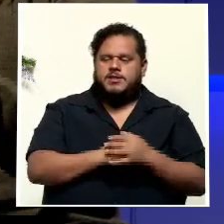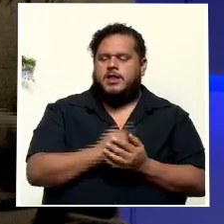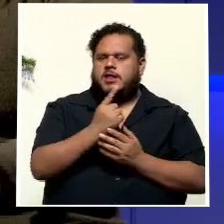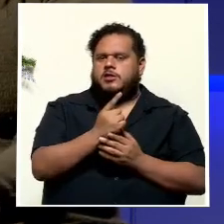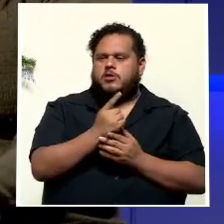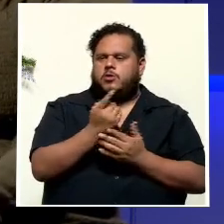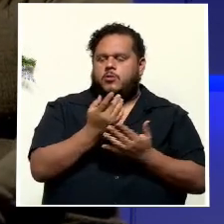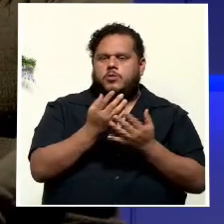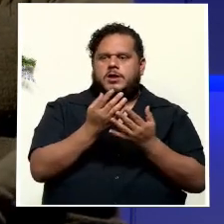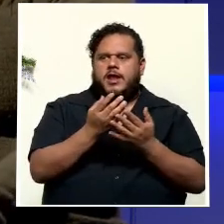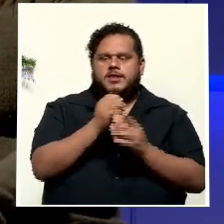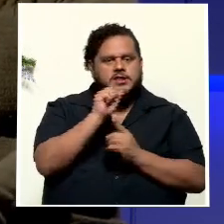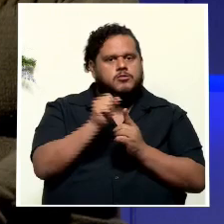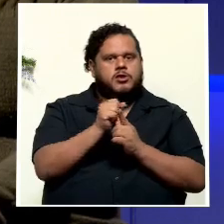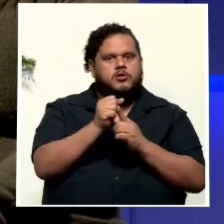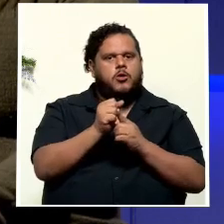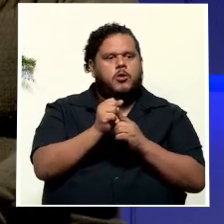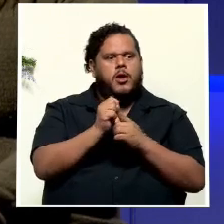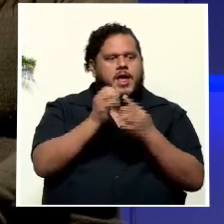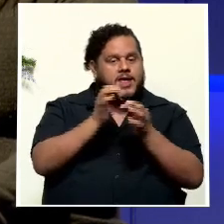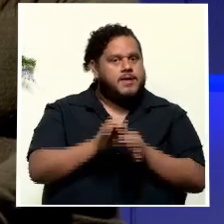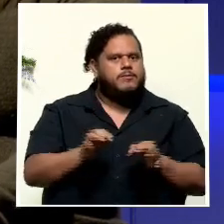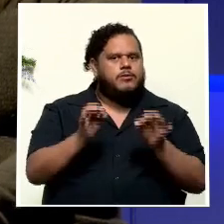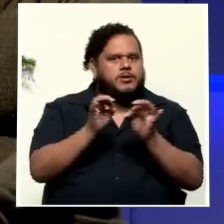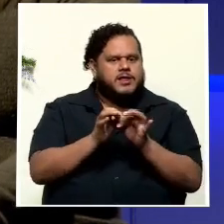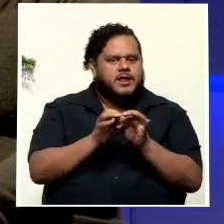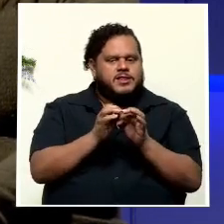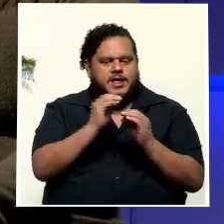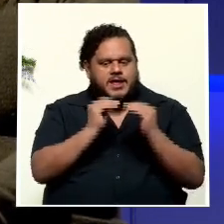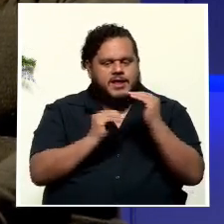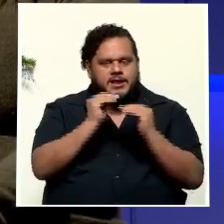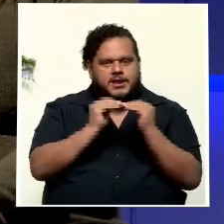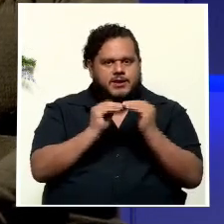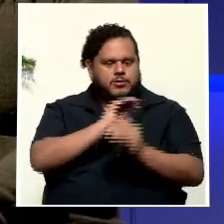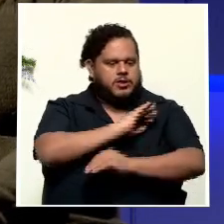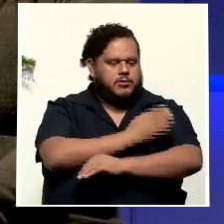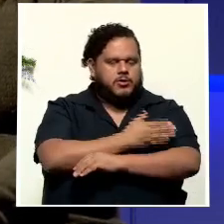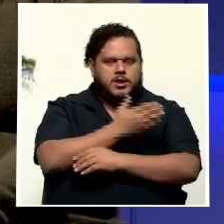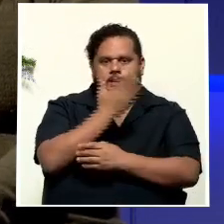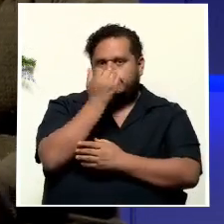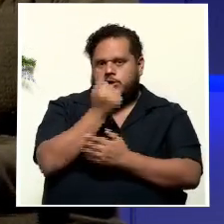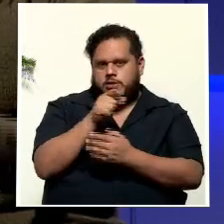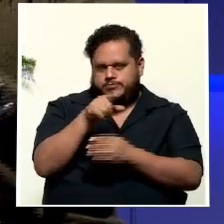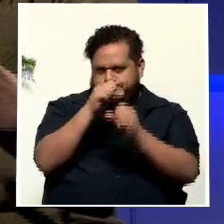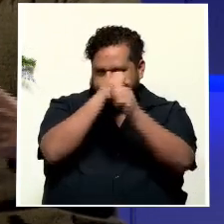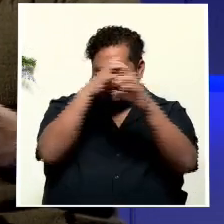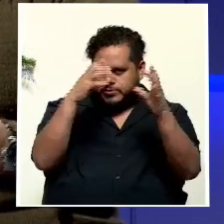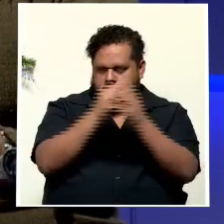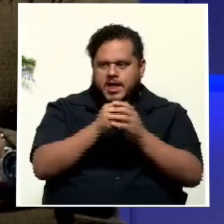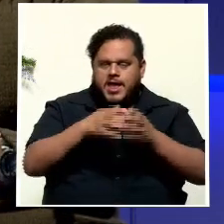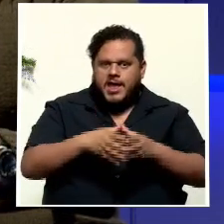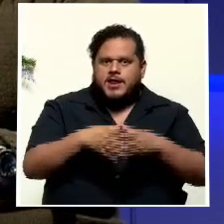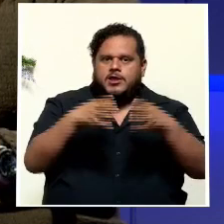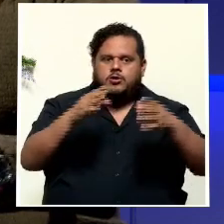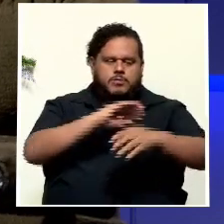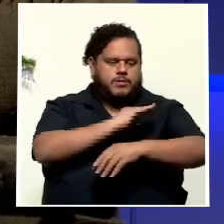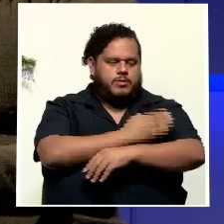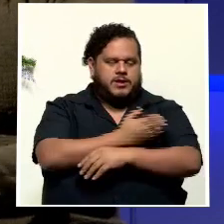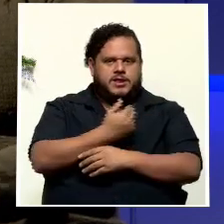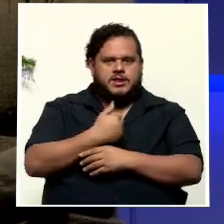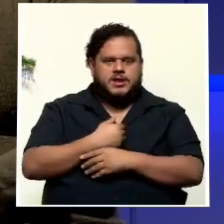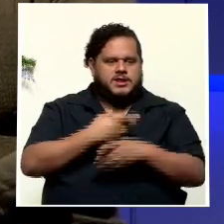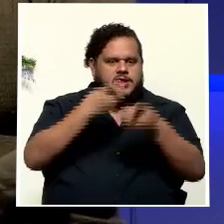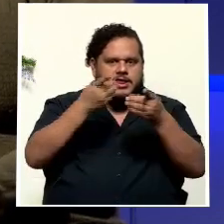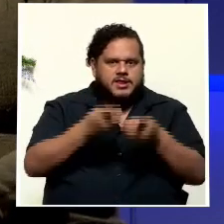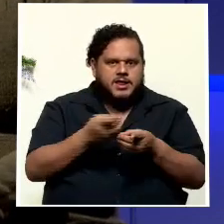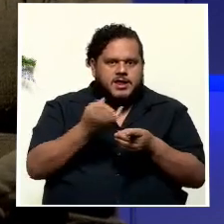figura clave, si usted lo ve, en el equilibrio de poder también, porque imagínese el enorme poder que tienen de decidir si